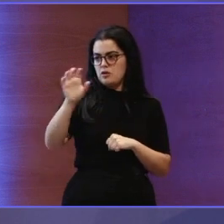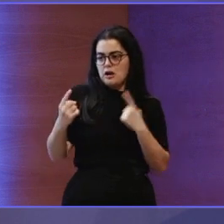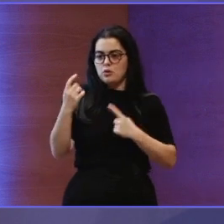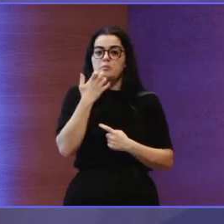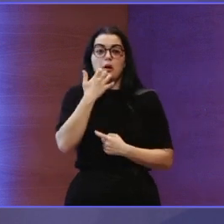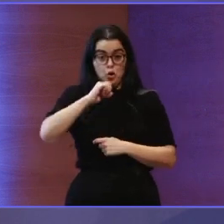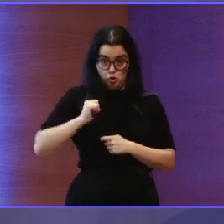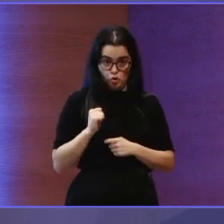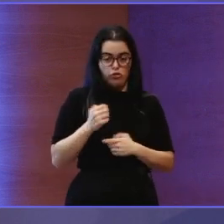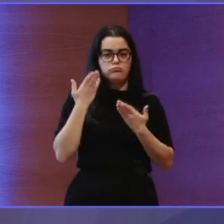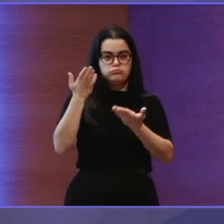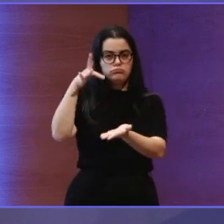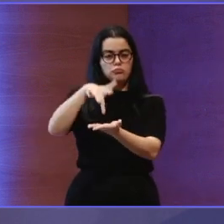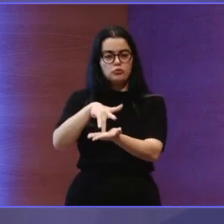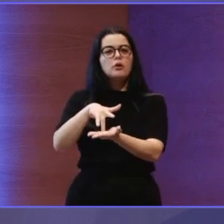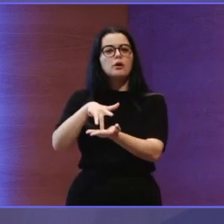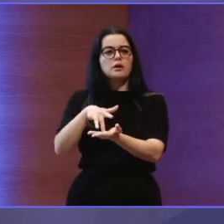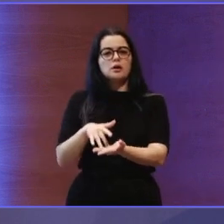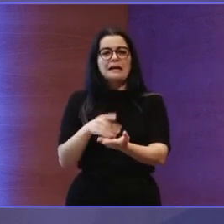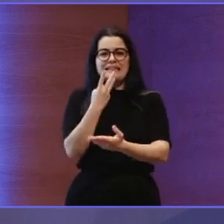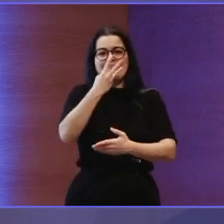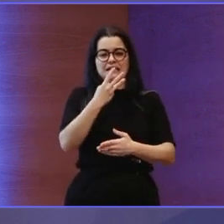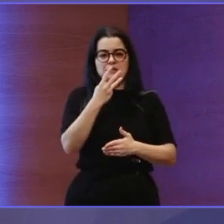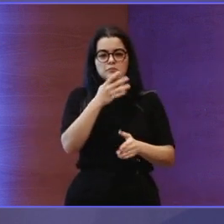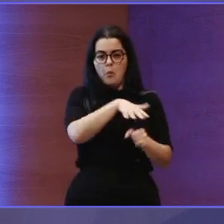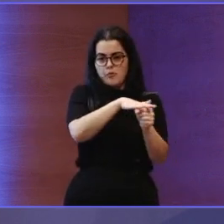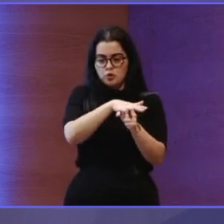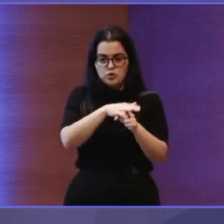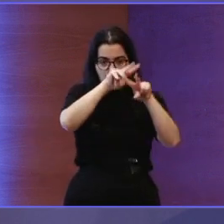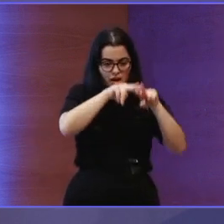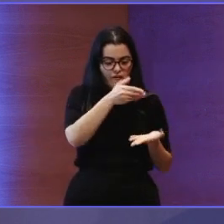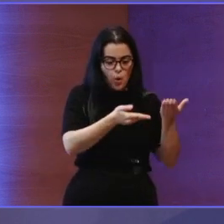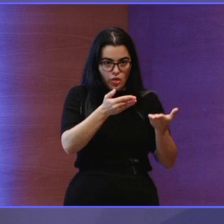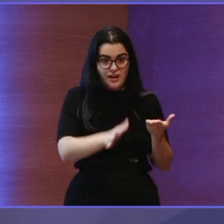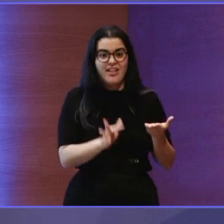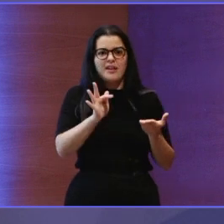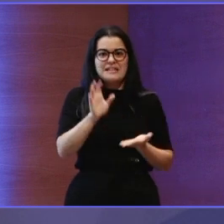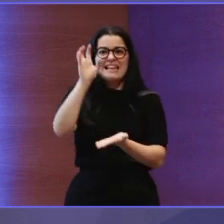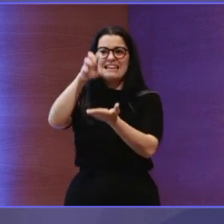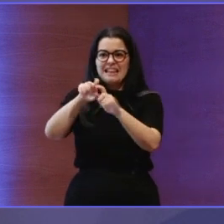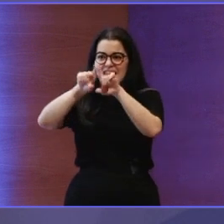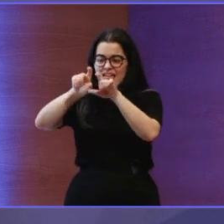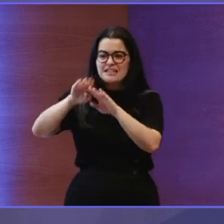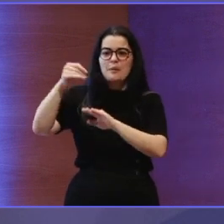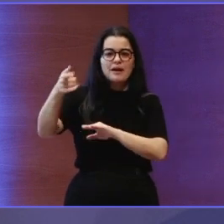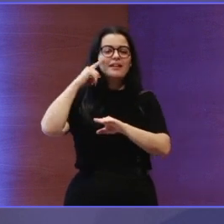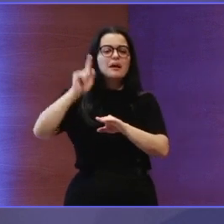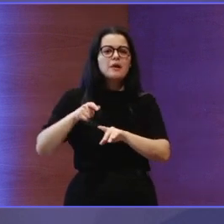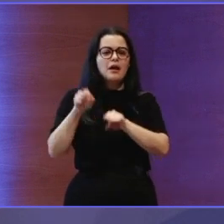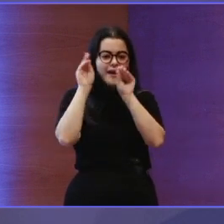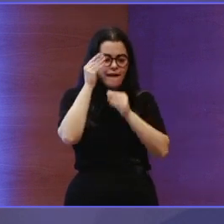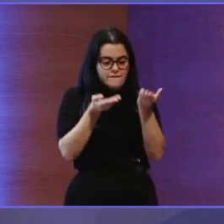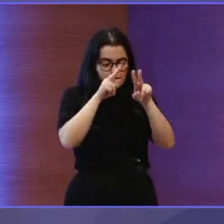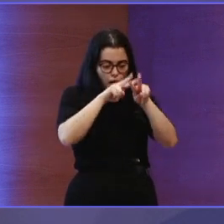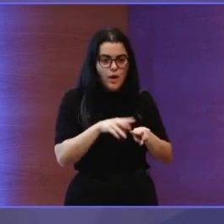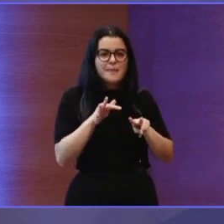Escocia donde existen estos tres planos de evaluación y también hay entidades que evalúan acreditan a los profesionales y que